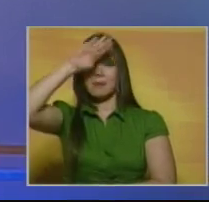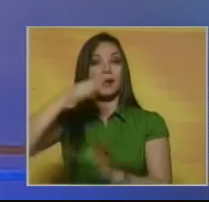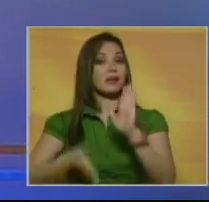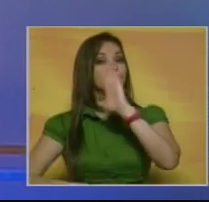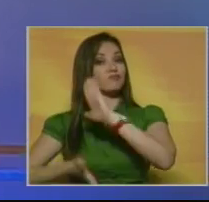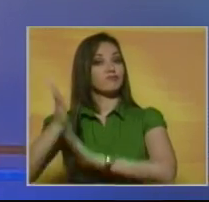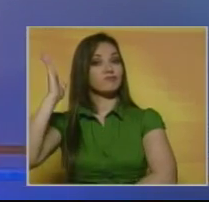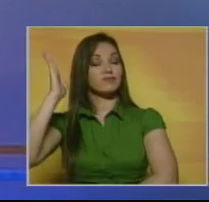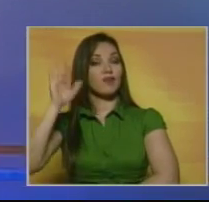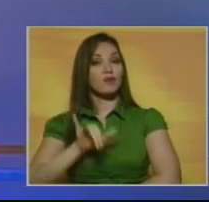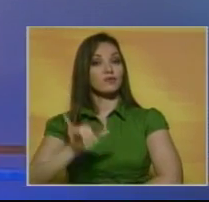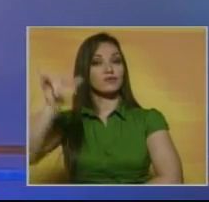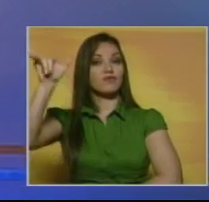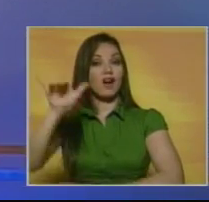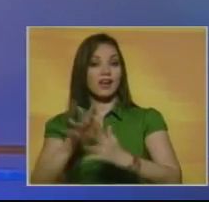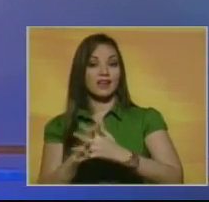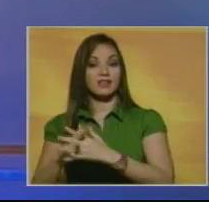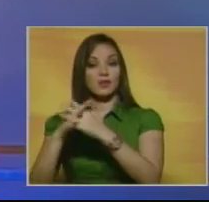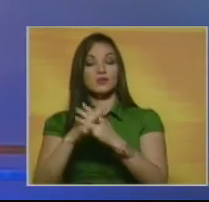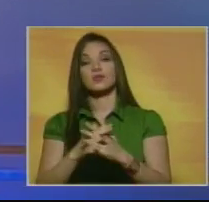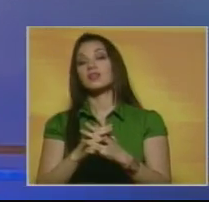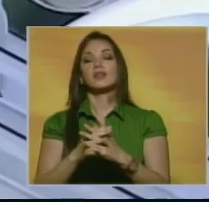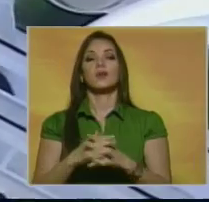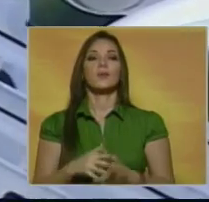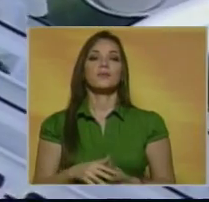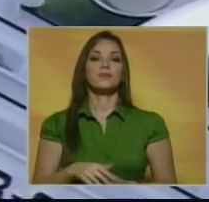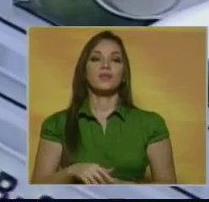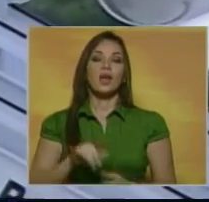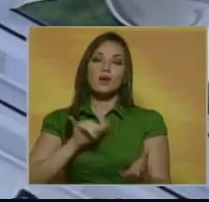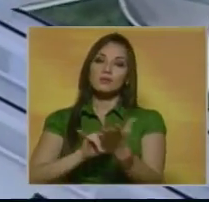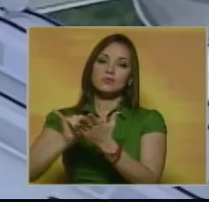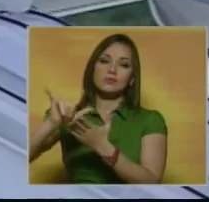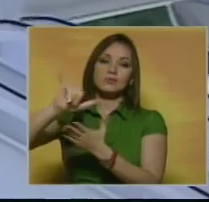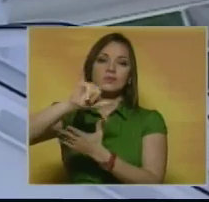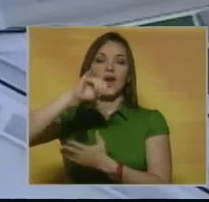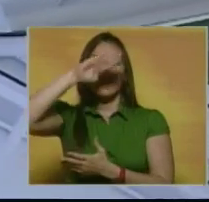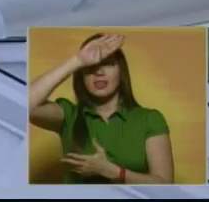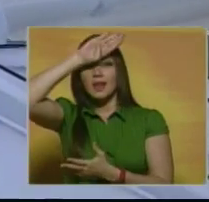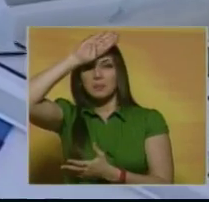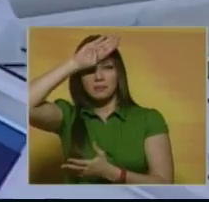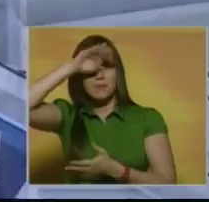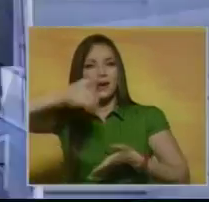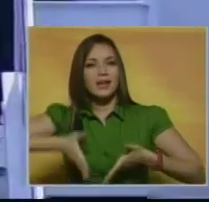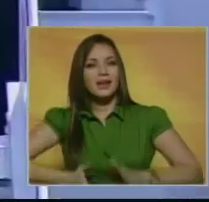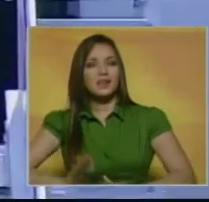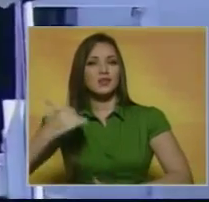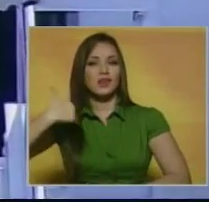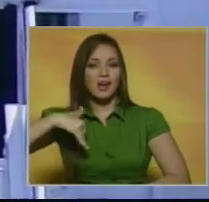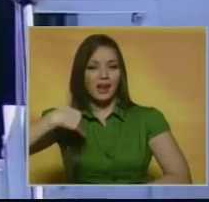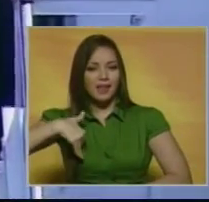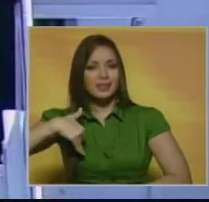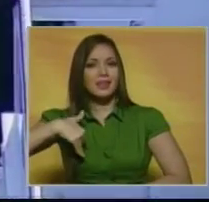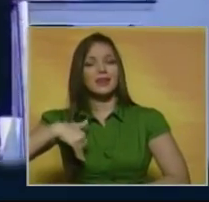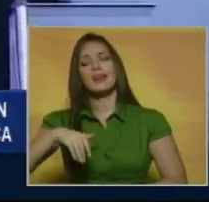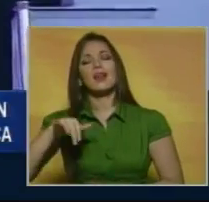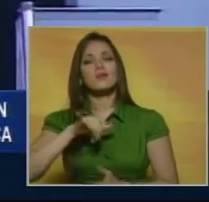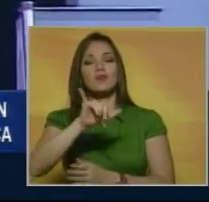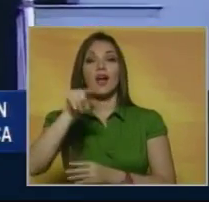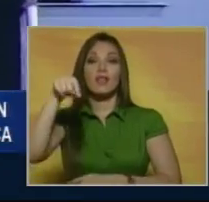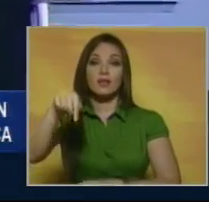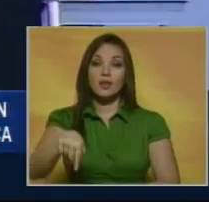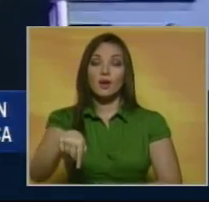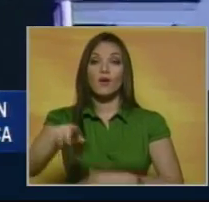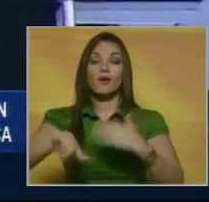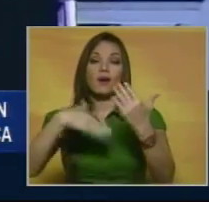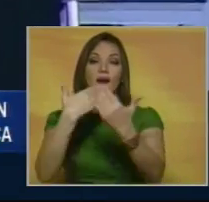a Washington para iniciar su gira por Estados Unidos. El viaje del Papa argentino por la nación norteamericana se extenderá desde hoy hasta el